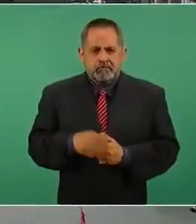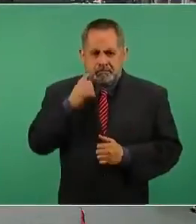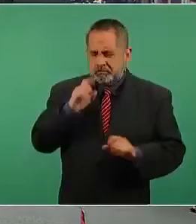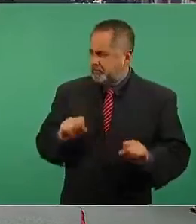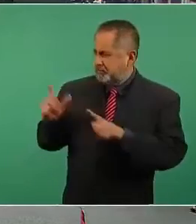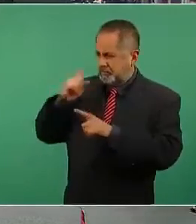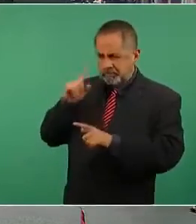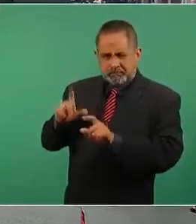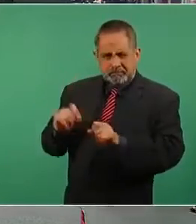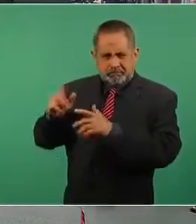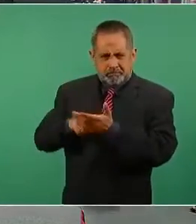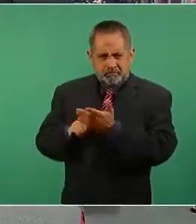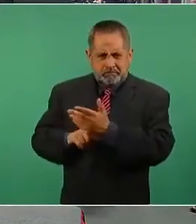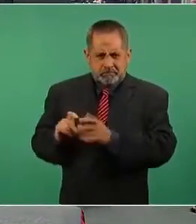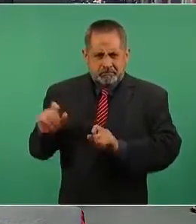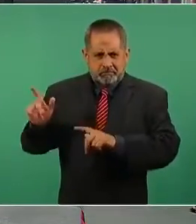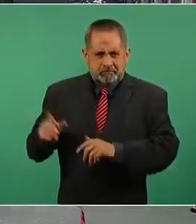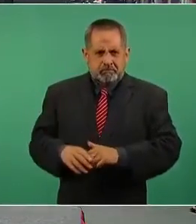eso?